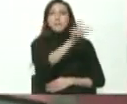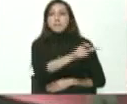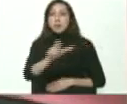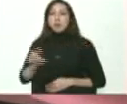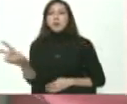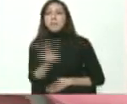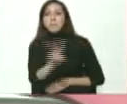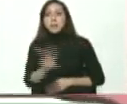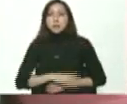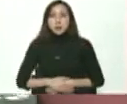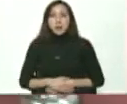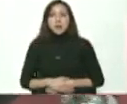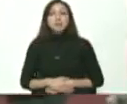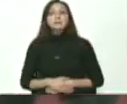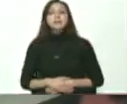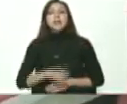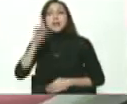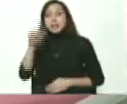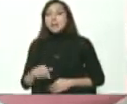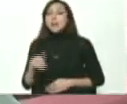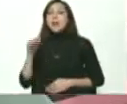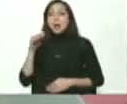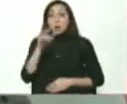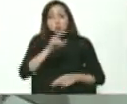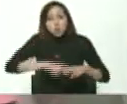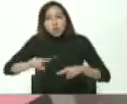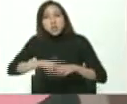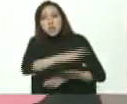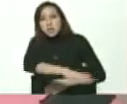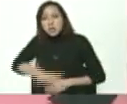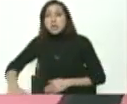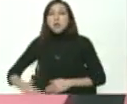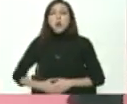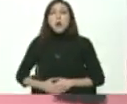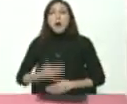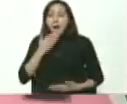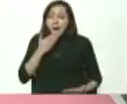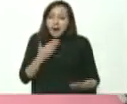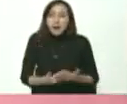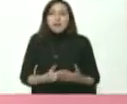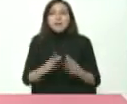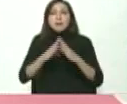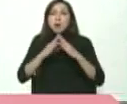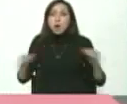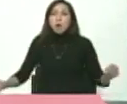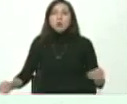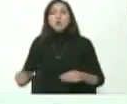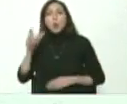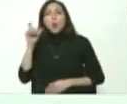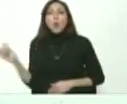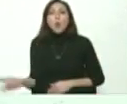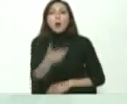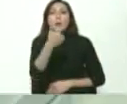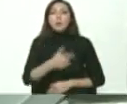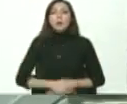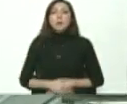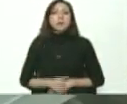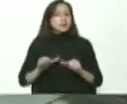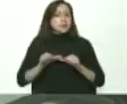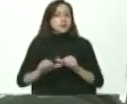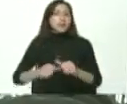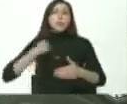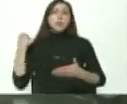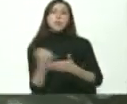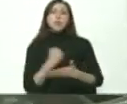mujer semprumesa, sino al futuro de la patria. Por eso, mi agradecimiento y el agradecimiento de todo el pueblo de Semprún. Seguiremos